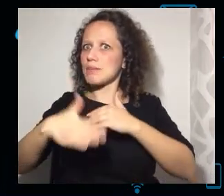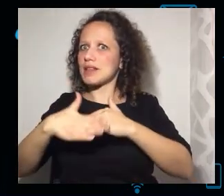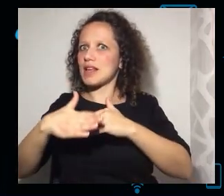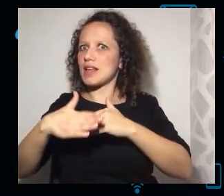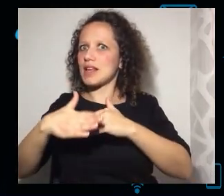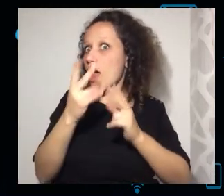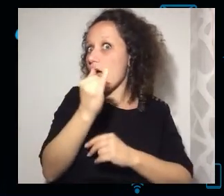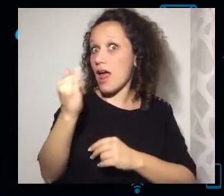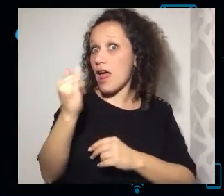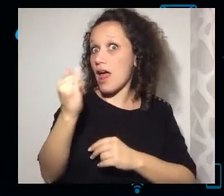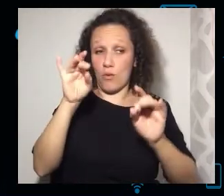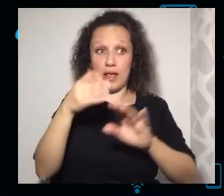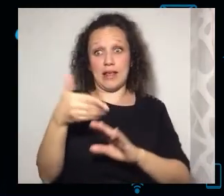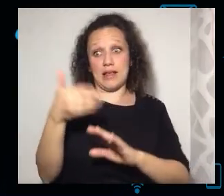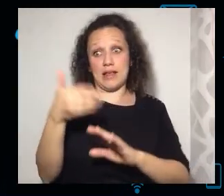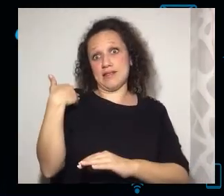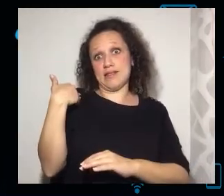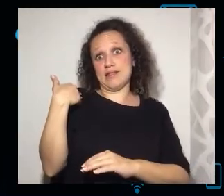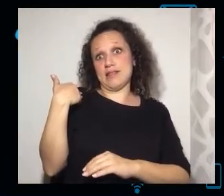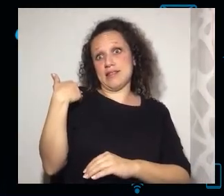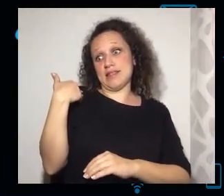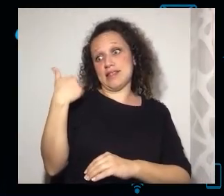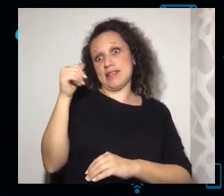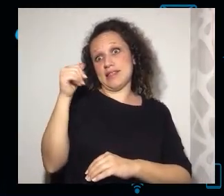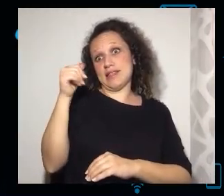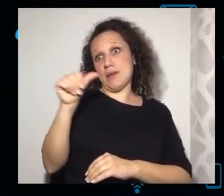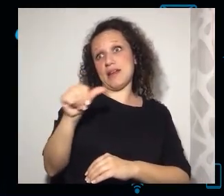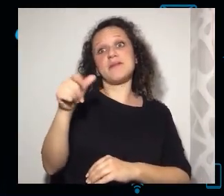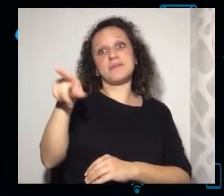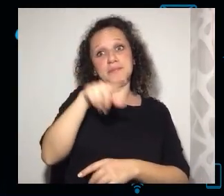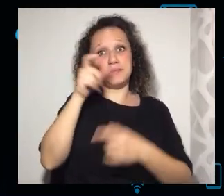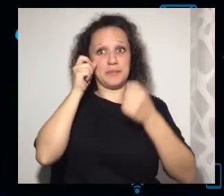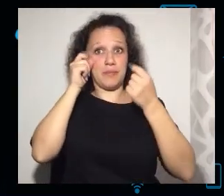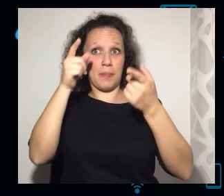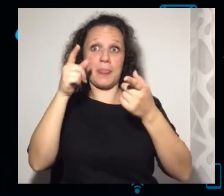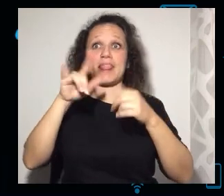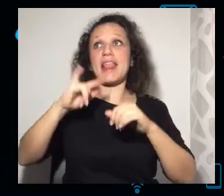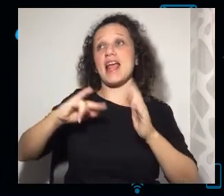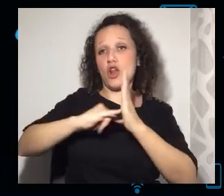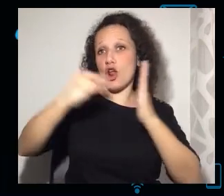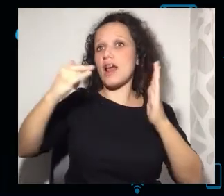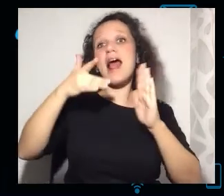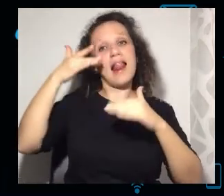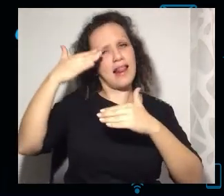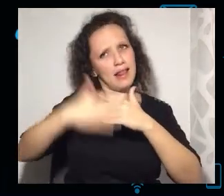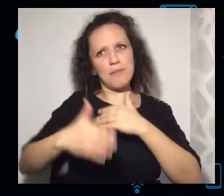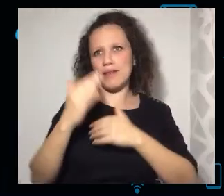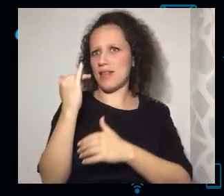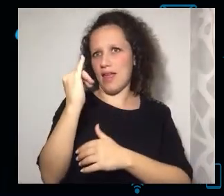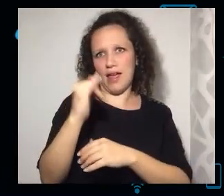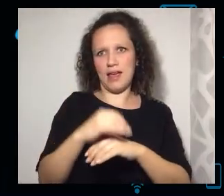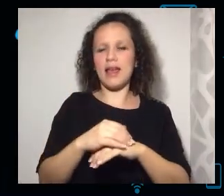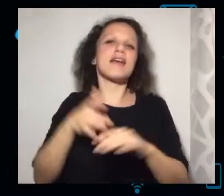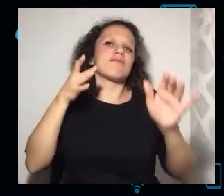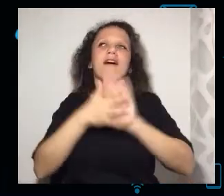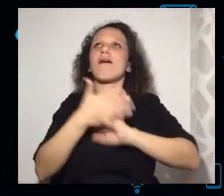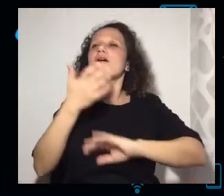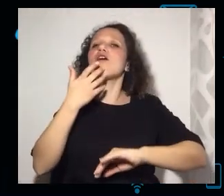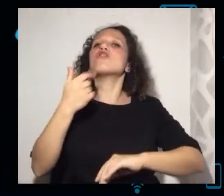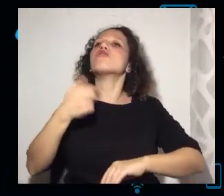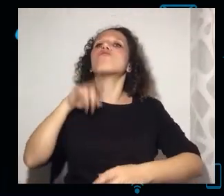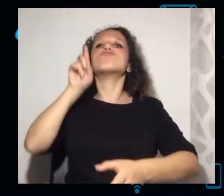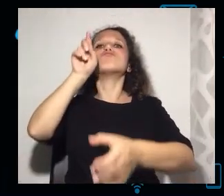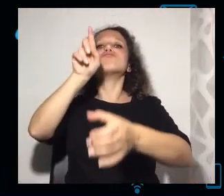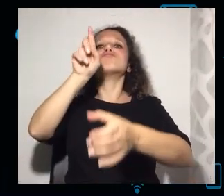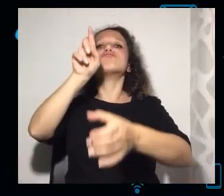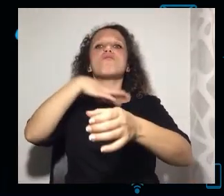como la tecnología también nos presenta muchos límites y no es tan sencillo como decir se puede participar maravilloso y para que